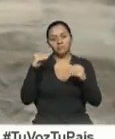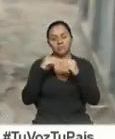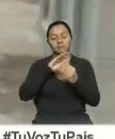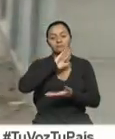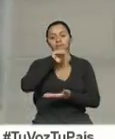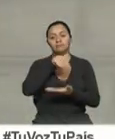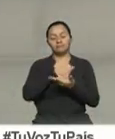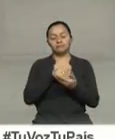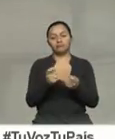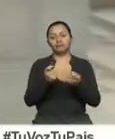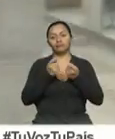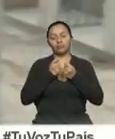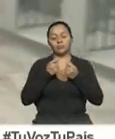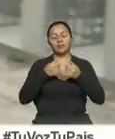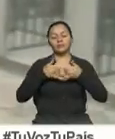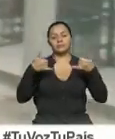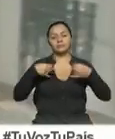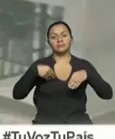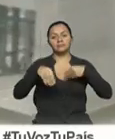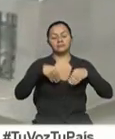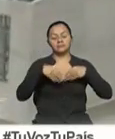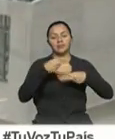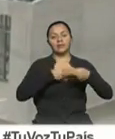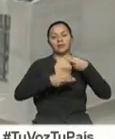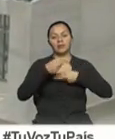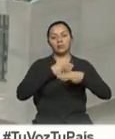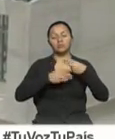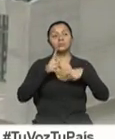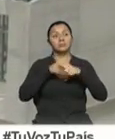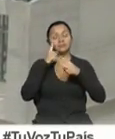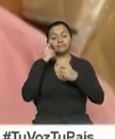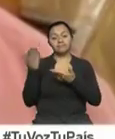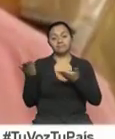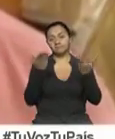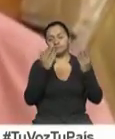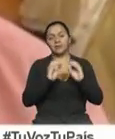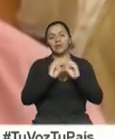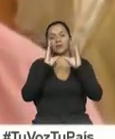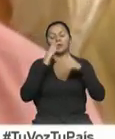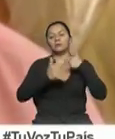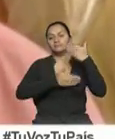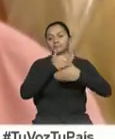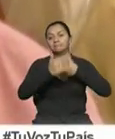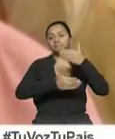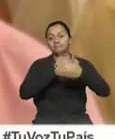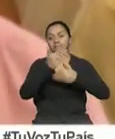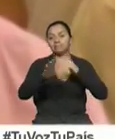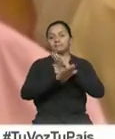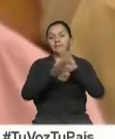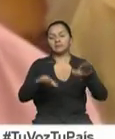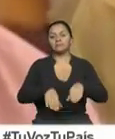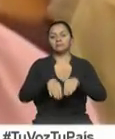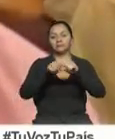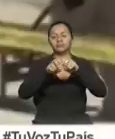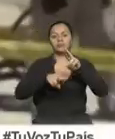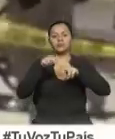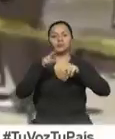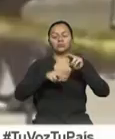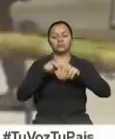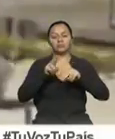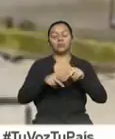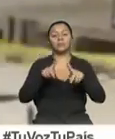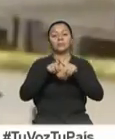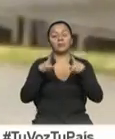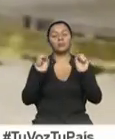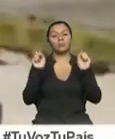que le está dando a los comerciantes minoristas, que usted puede ver, palpar el avance que lleva la obra, que en el